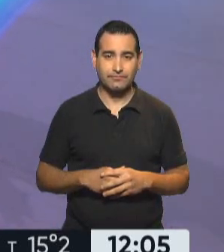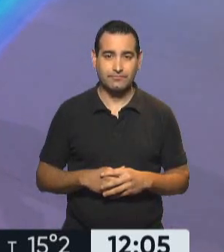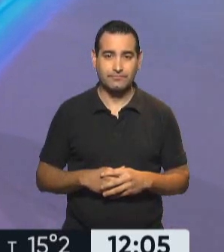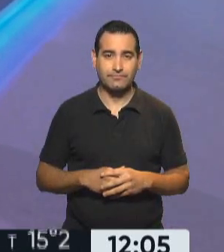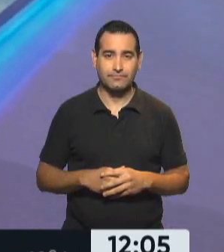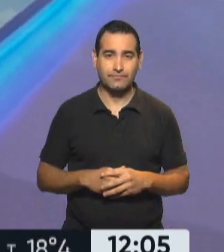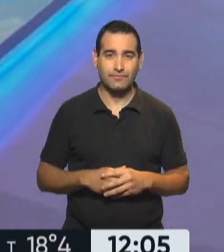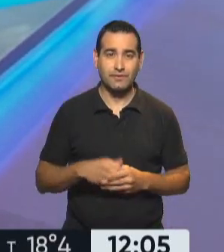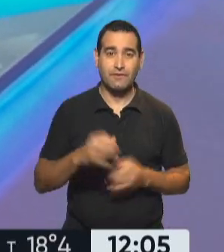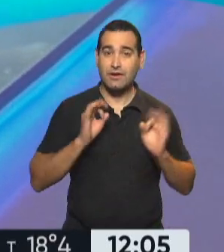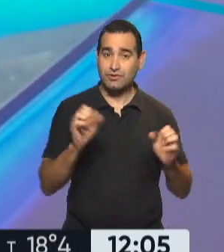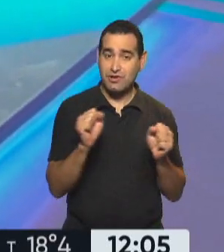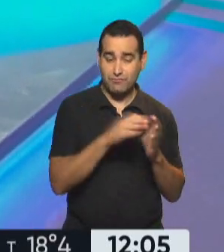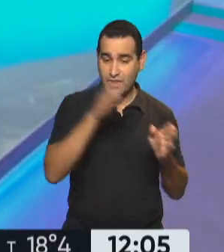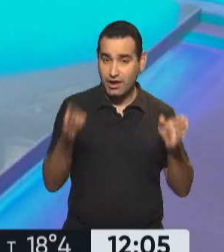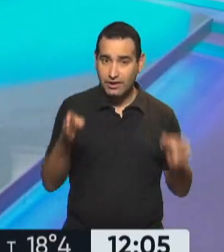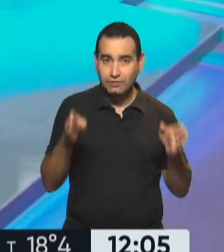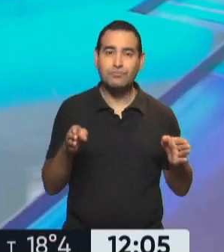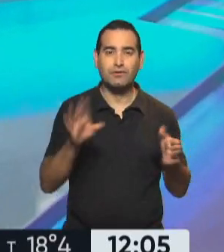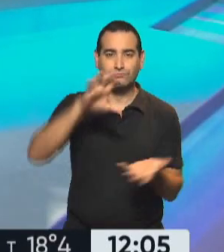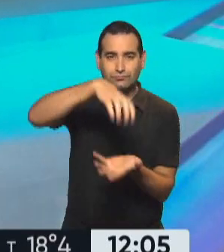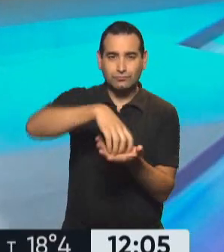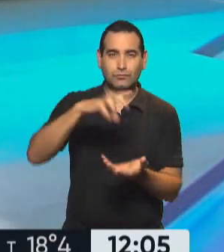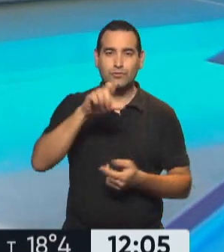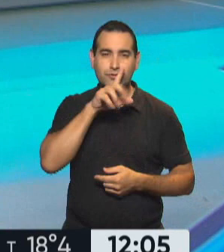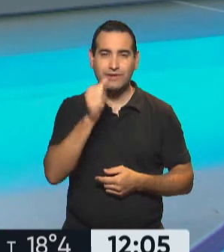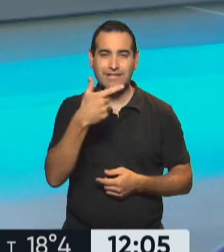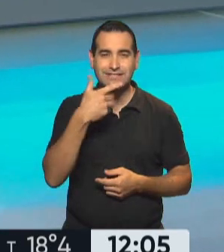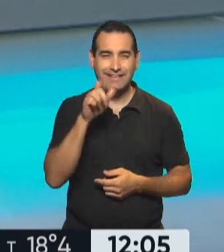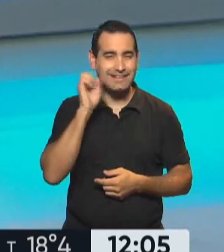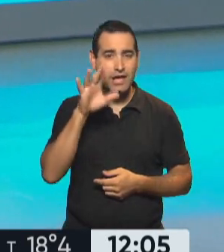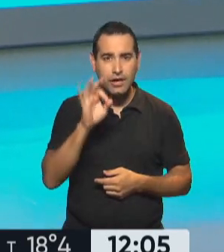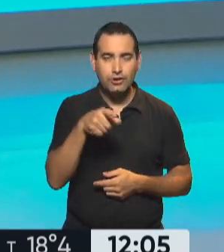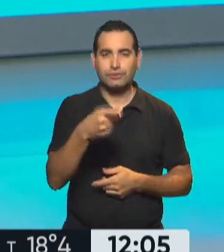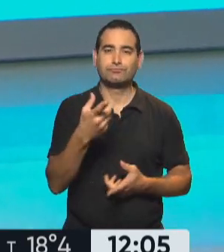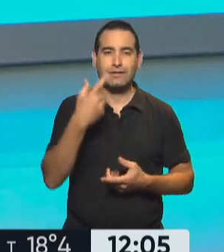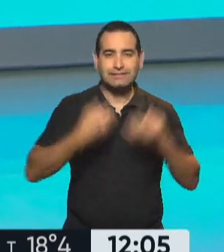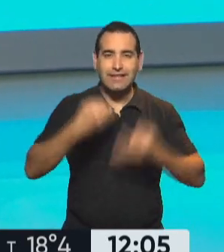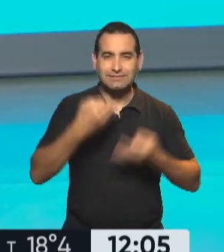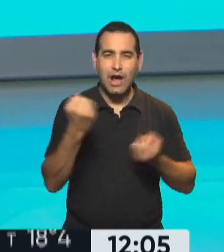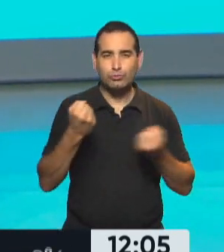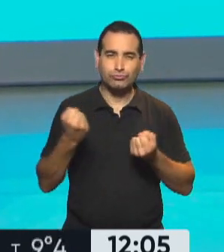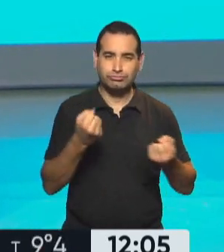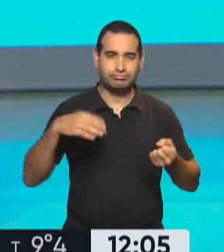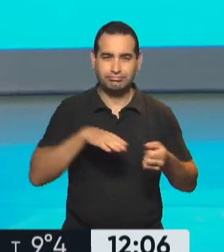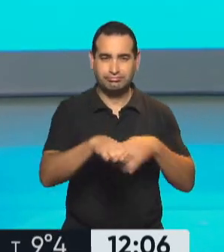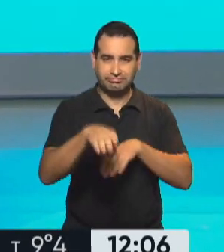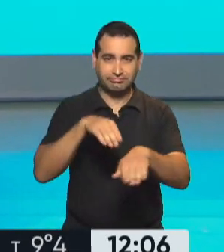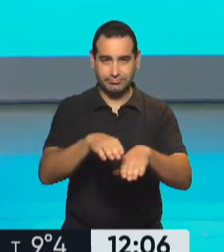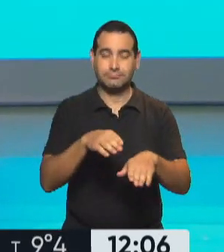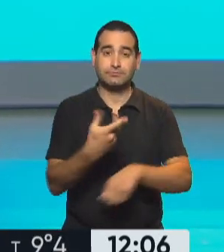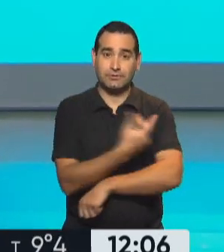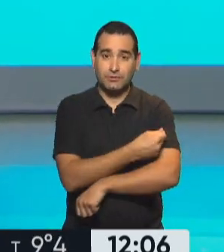Durante las vacaciones de invierno se reinstala en Costa Salguero un centro de testeos vehicular precisamente para turistas. Es uno de los